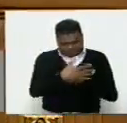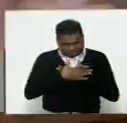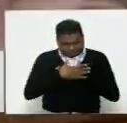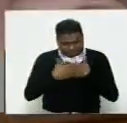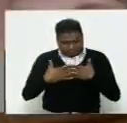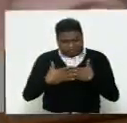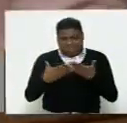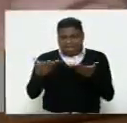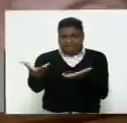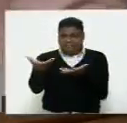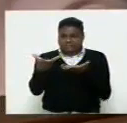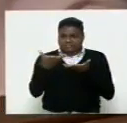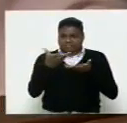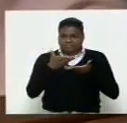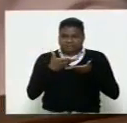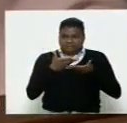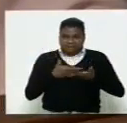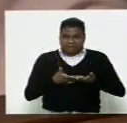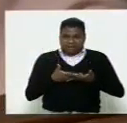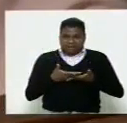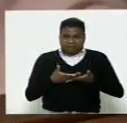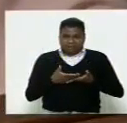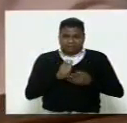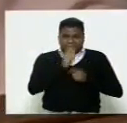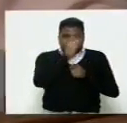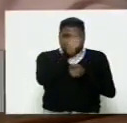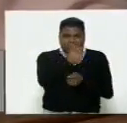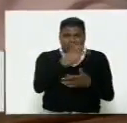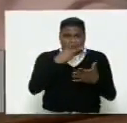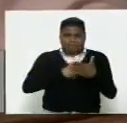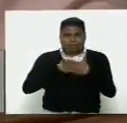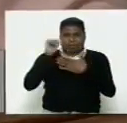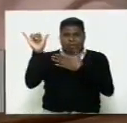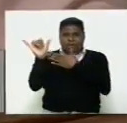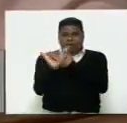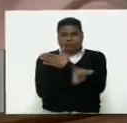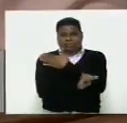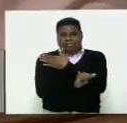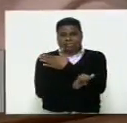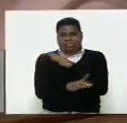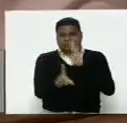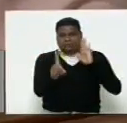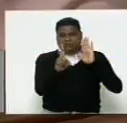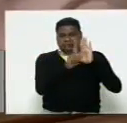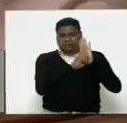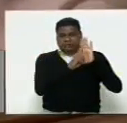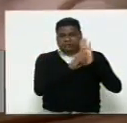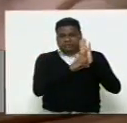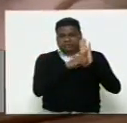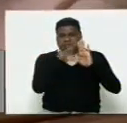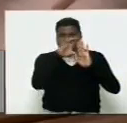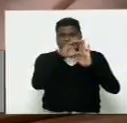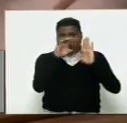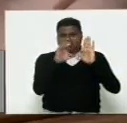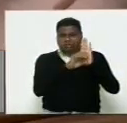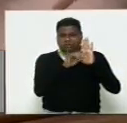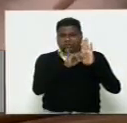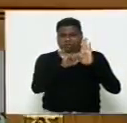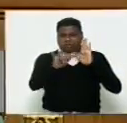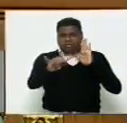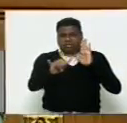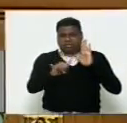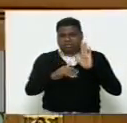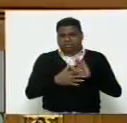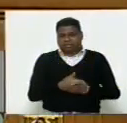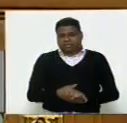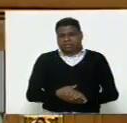la presidenta el proyecto de decreto constituyente por